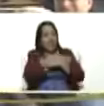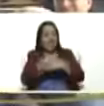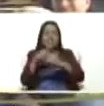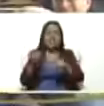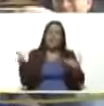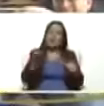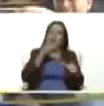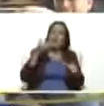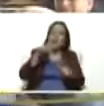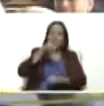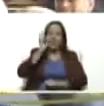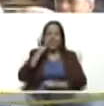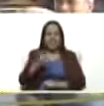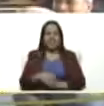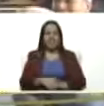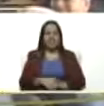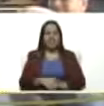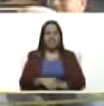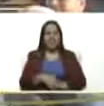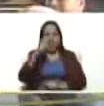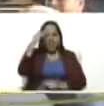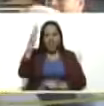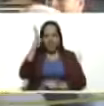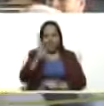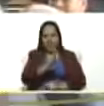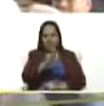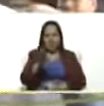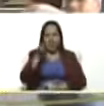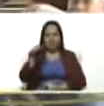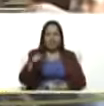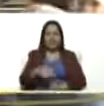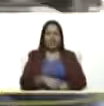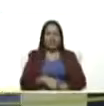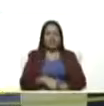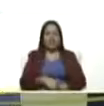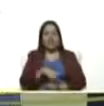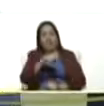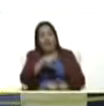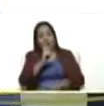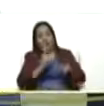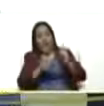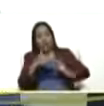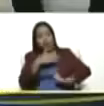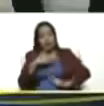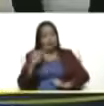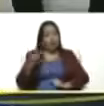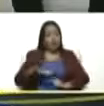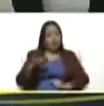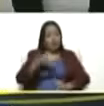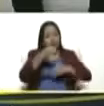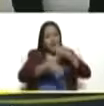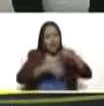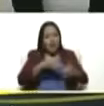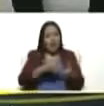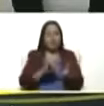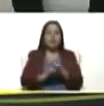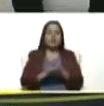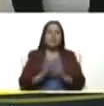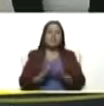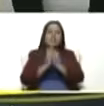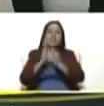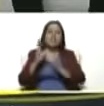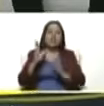mejor café. Así es. Que Dios los bendiga por allá. Presidente, hay algo que quisiera destacar en los compañeros de Santa Cruz de